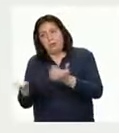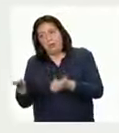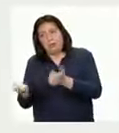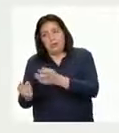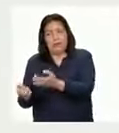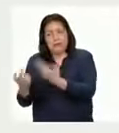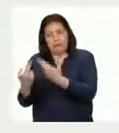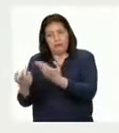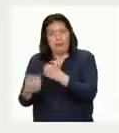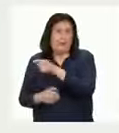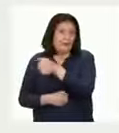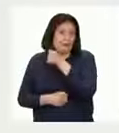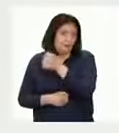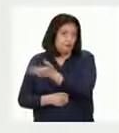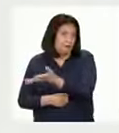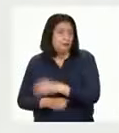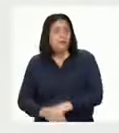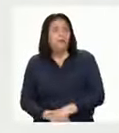sea la respuesta del entrevistado.